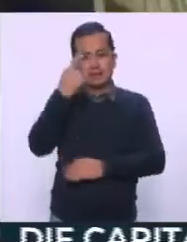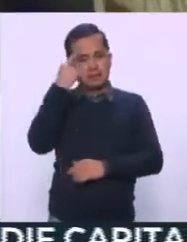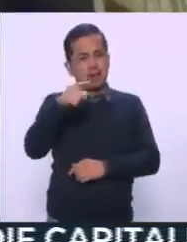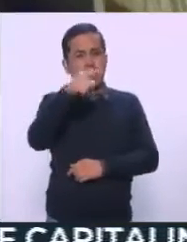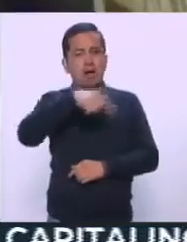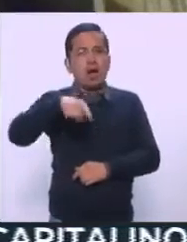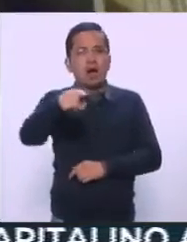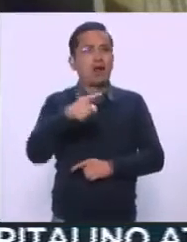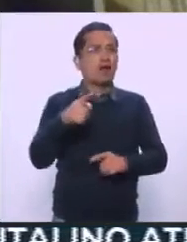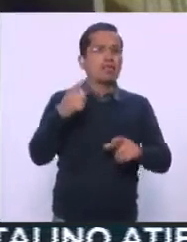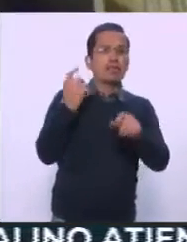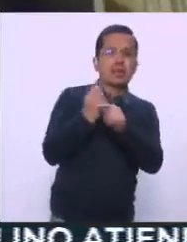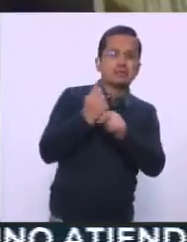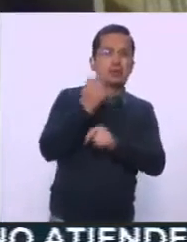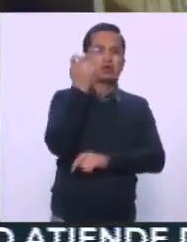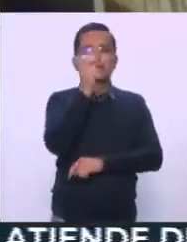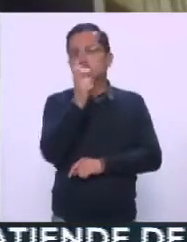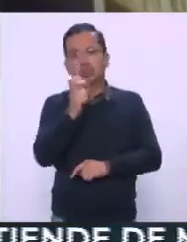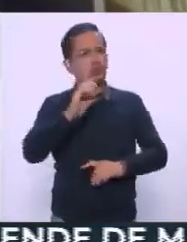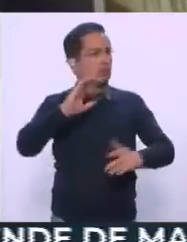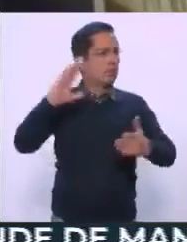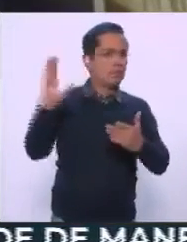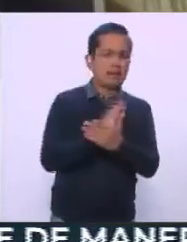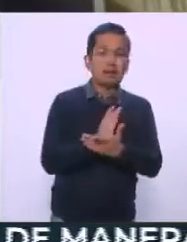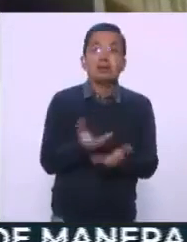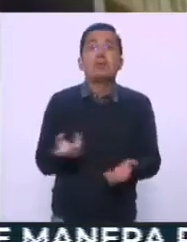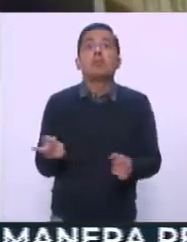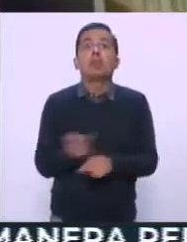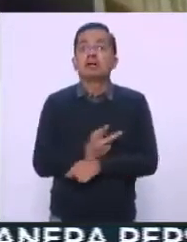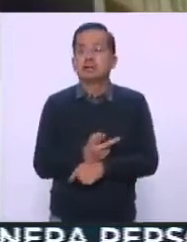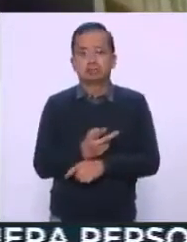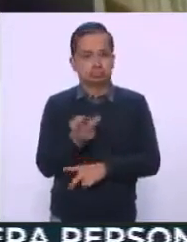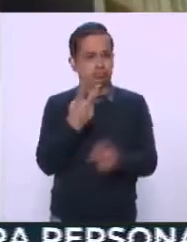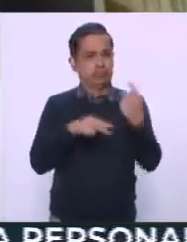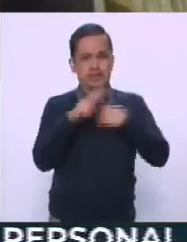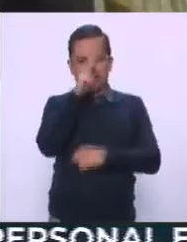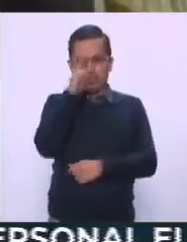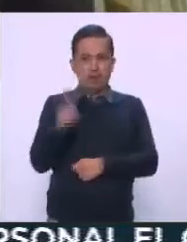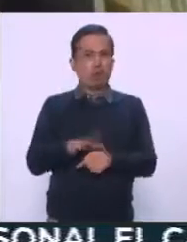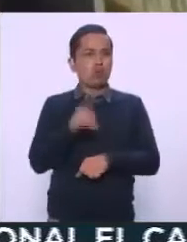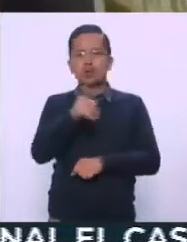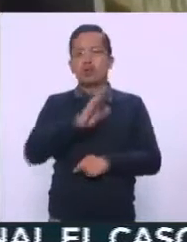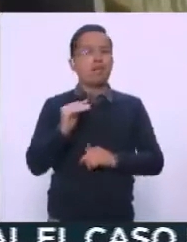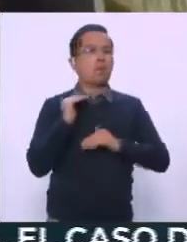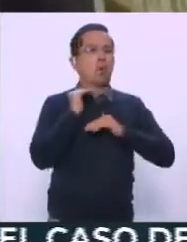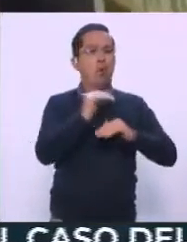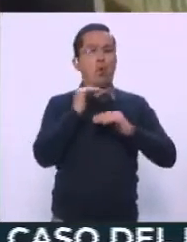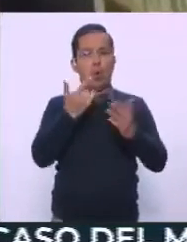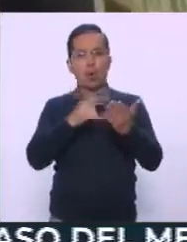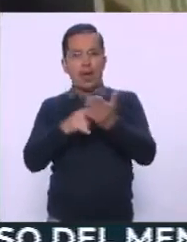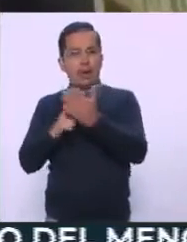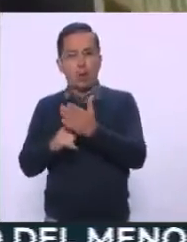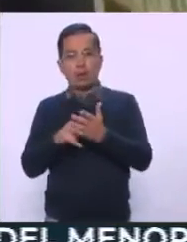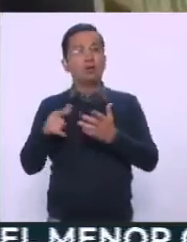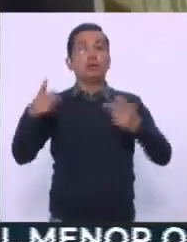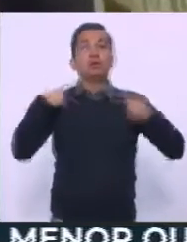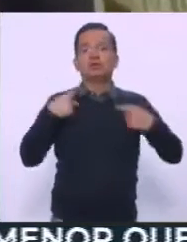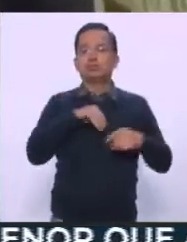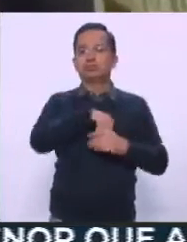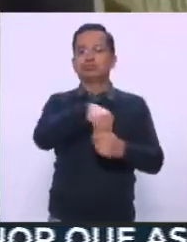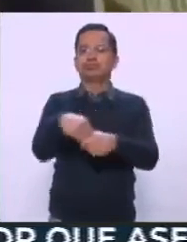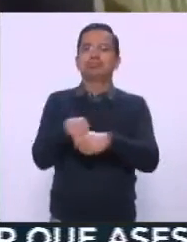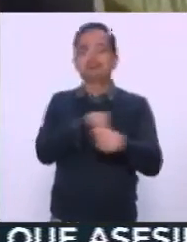resultó contraproducente, no había saturaciones del servicio por restringir el horario, y pues no sé qué está pensando ahí